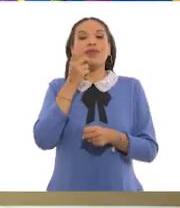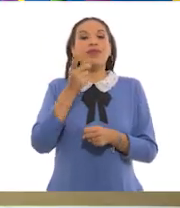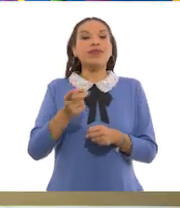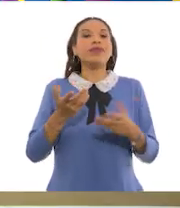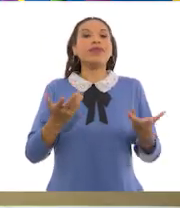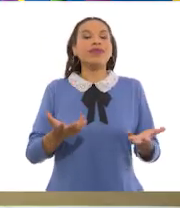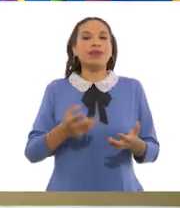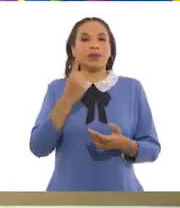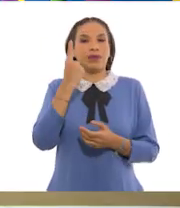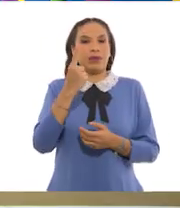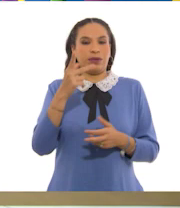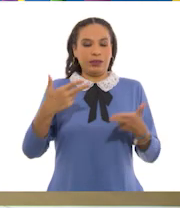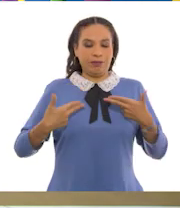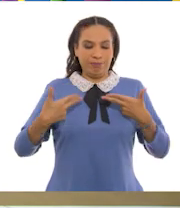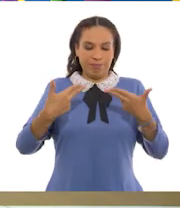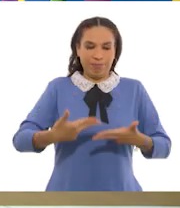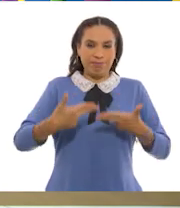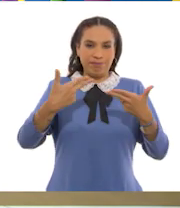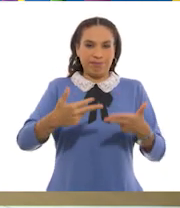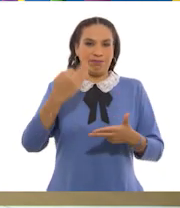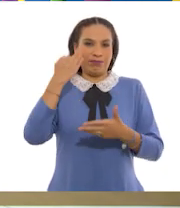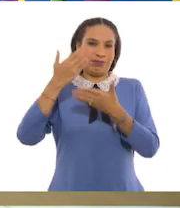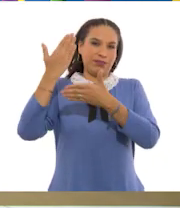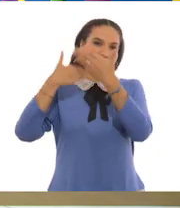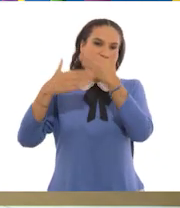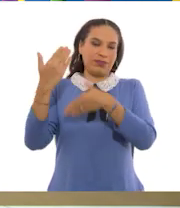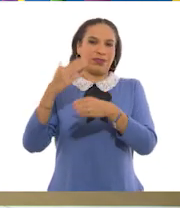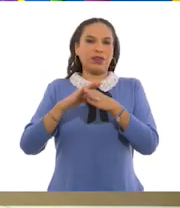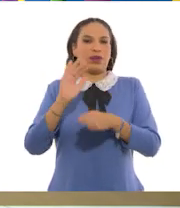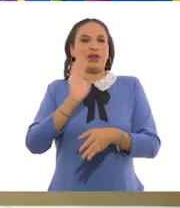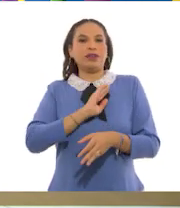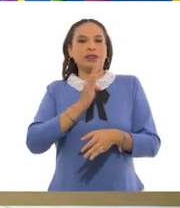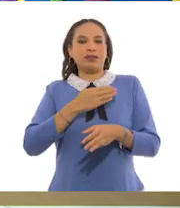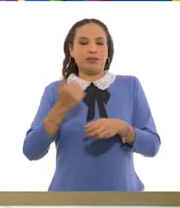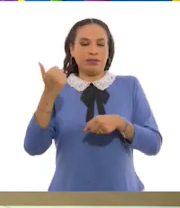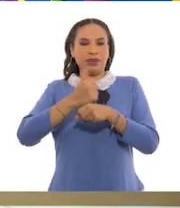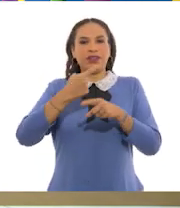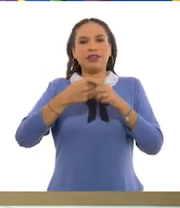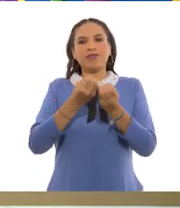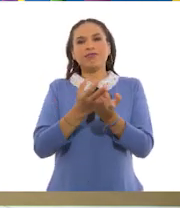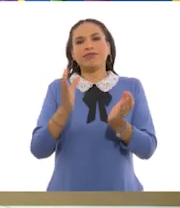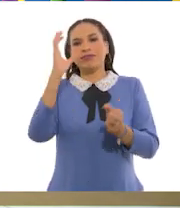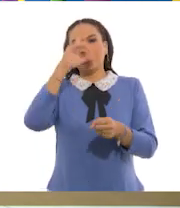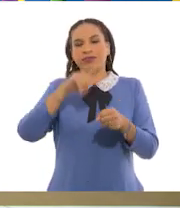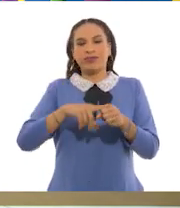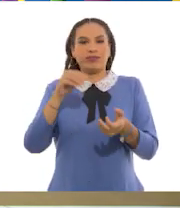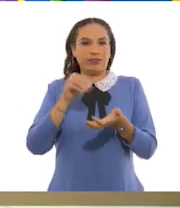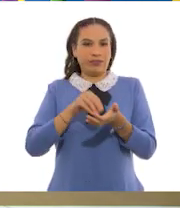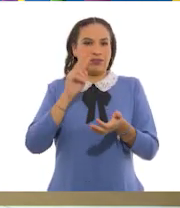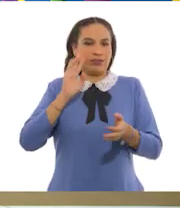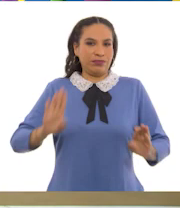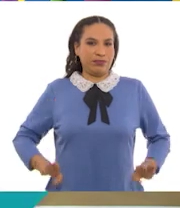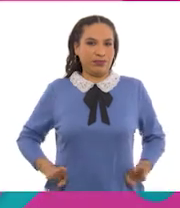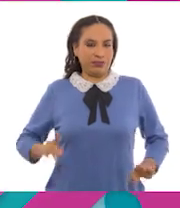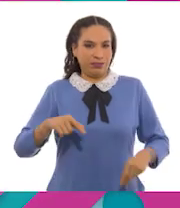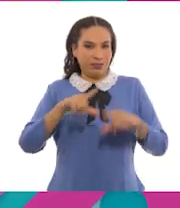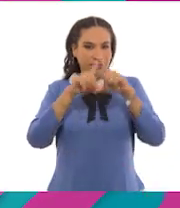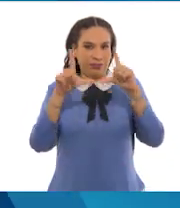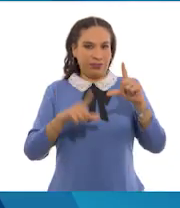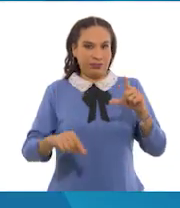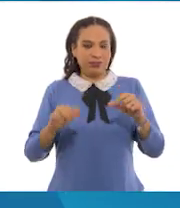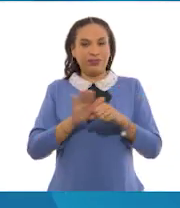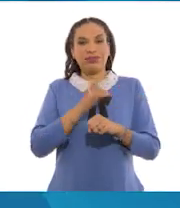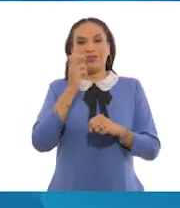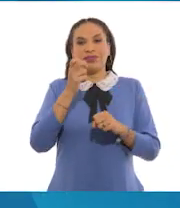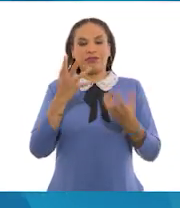que es una de las herencias del periodo de la Nueva España, fue la gran diversidad cultural que actualmente caracteriza a nuestro país. Y de